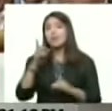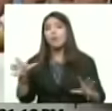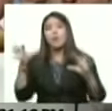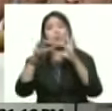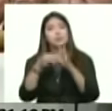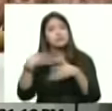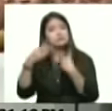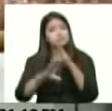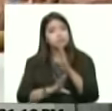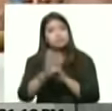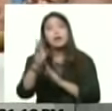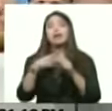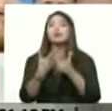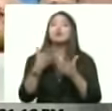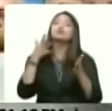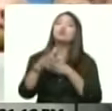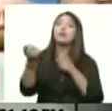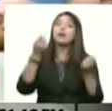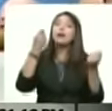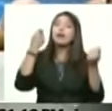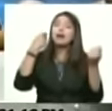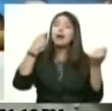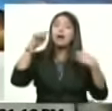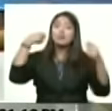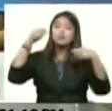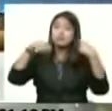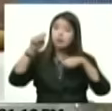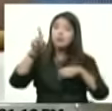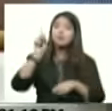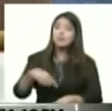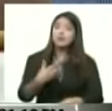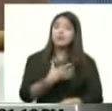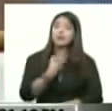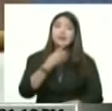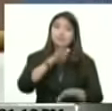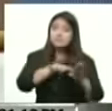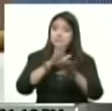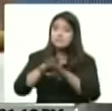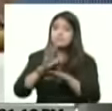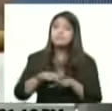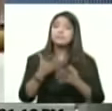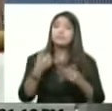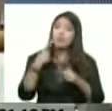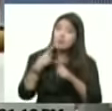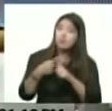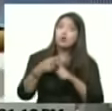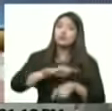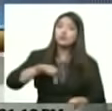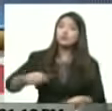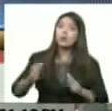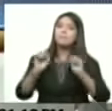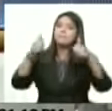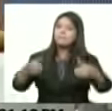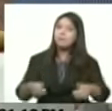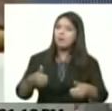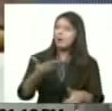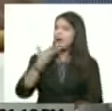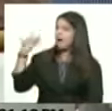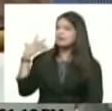hacia adelante. Entonces, en cuanto a las exportaciones, también quería comentar algo y quería celebrar. Nosotros empezamos a hablar hace 3 años.